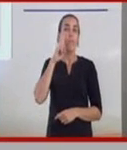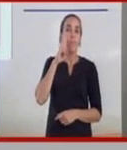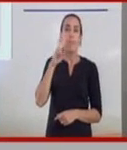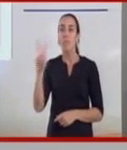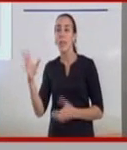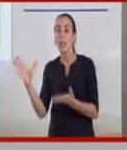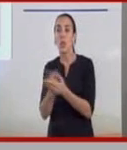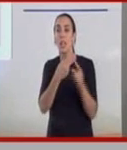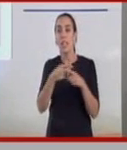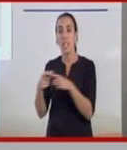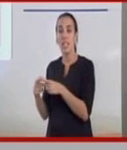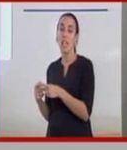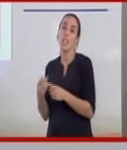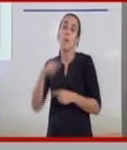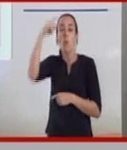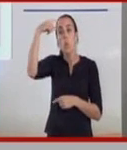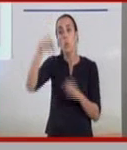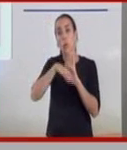cultural, social, económico, etcétera.